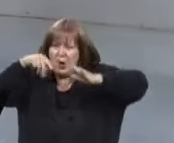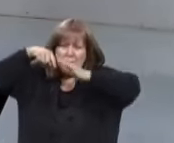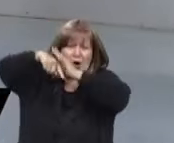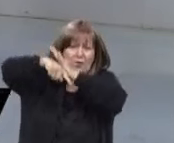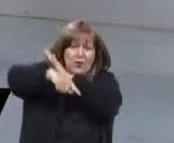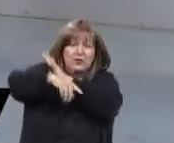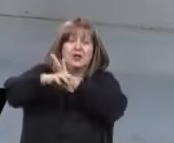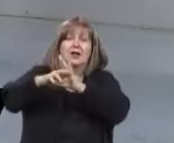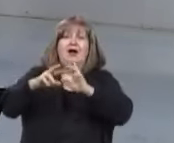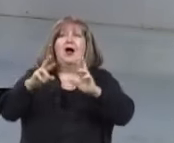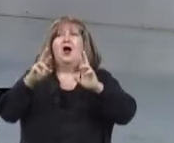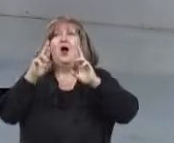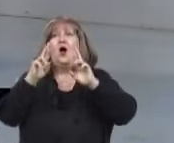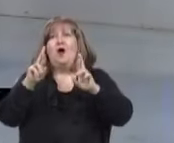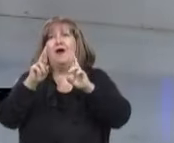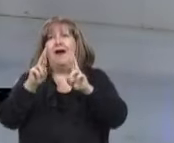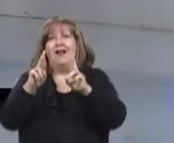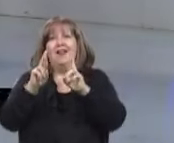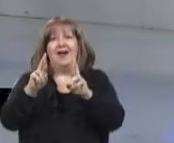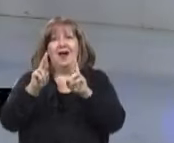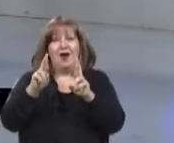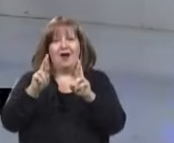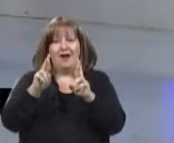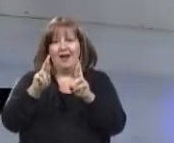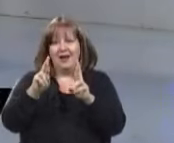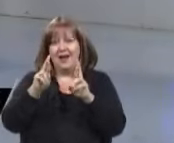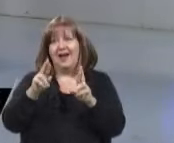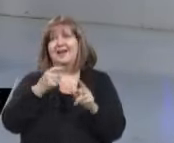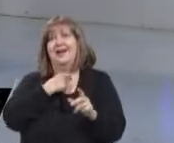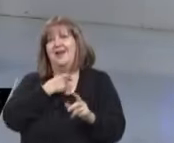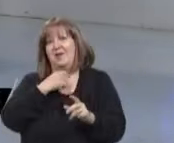ojalá que tengas razón. Esto, los deseos están. Los deseos están. Gracias.